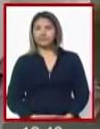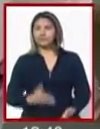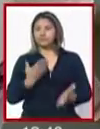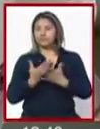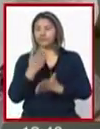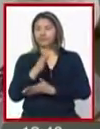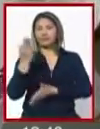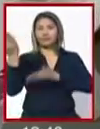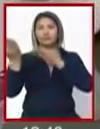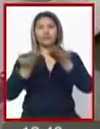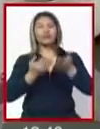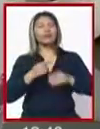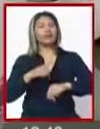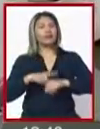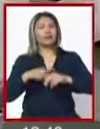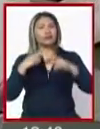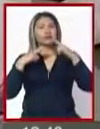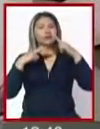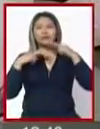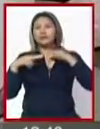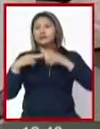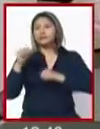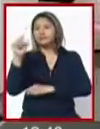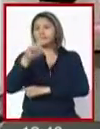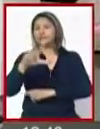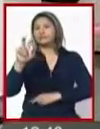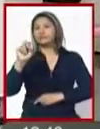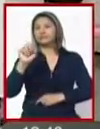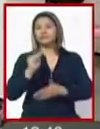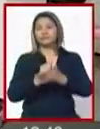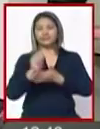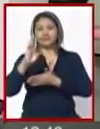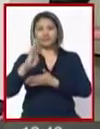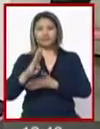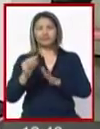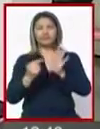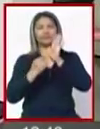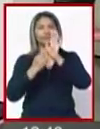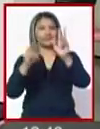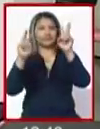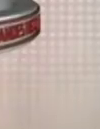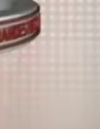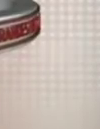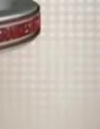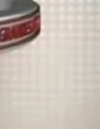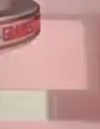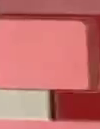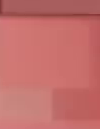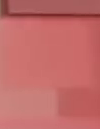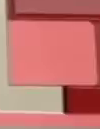Buenas tardes, bienvenidos a esta jornada informativa. Lunes 30 de abril, estos son nuestros titulares.